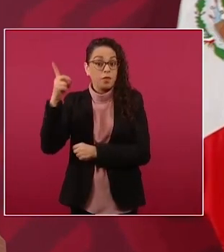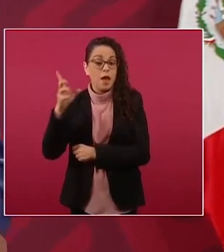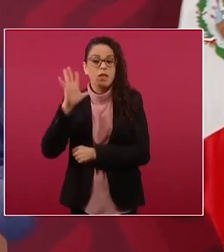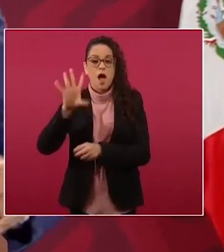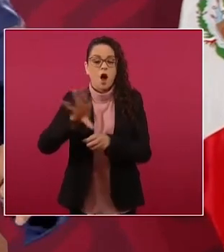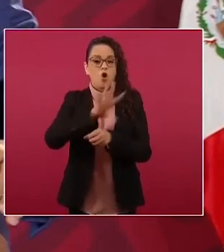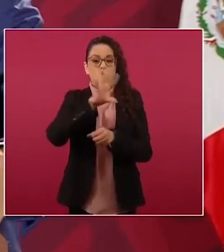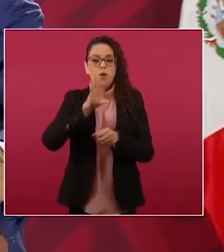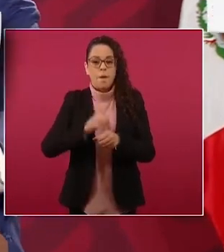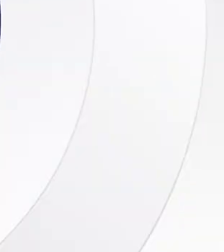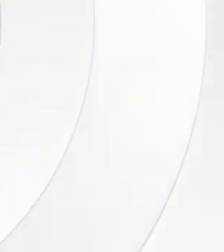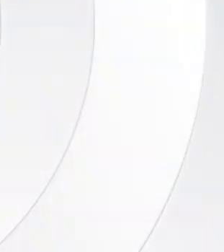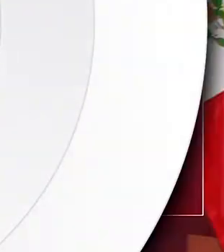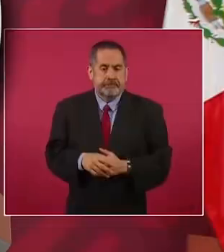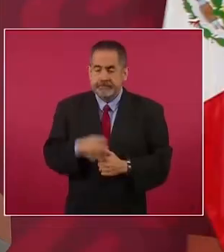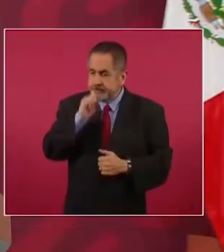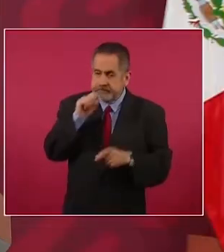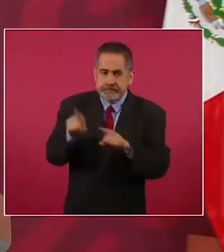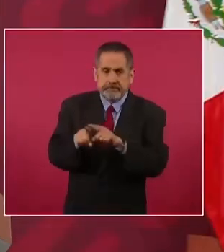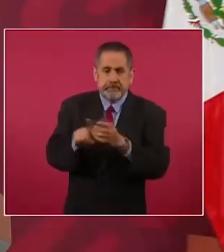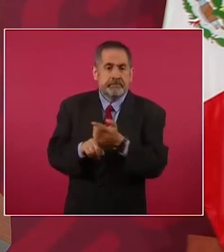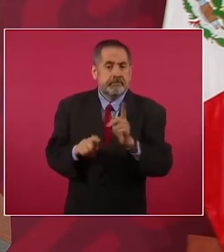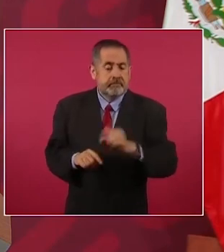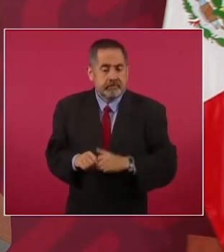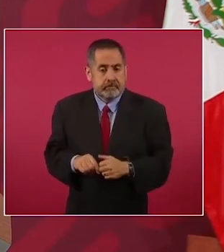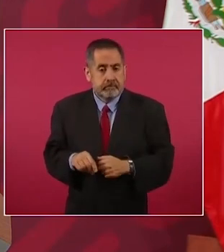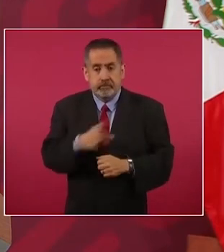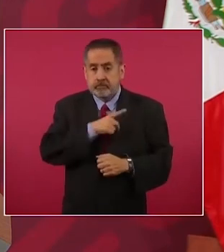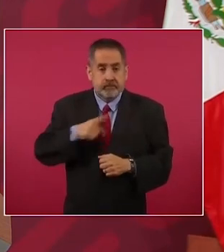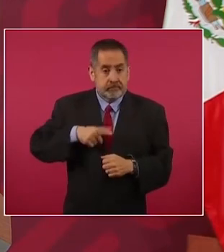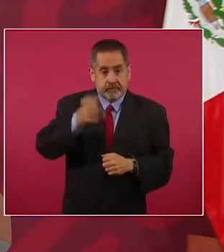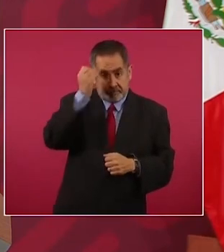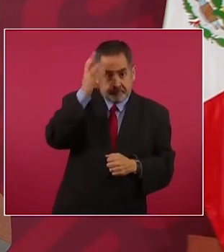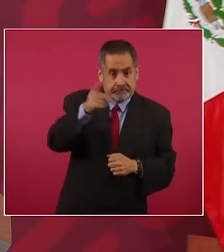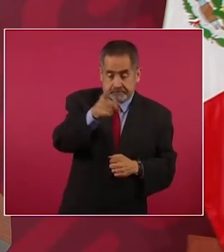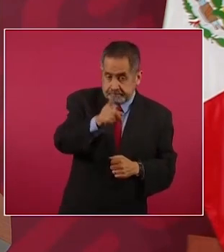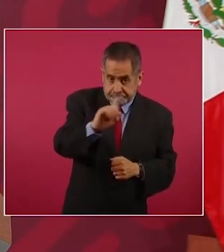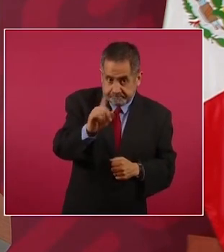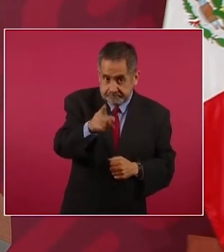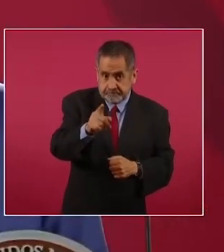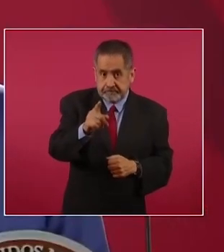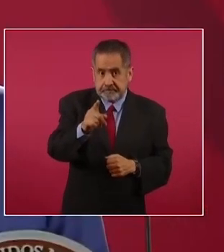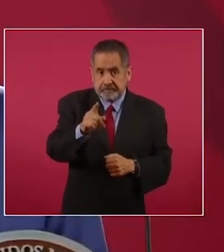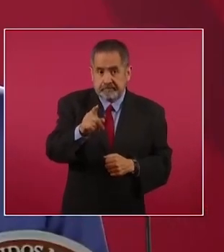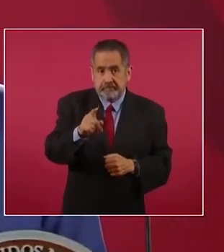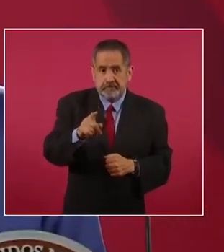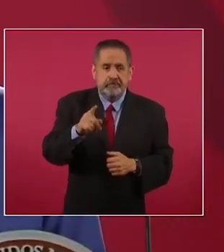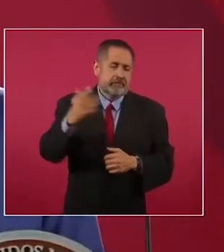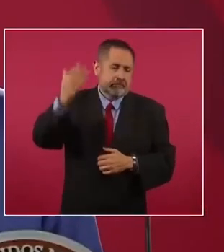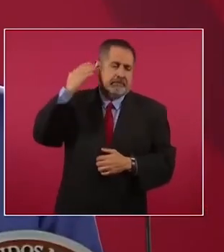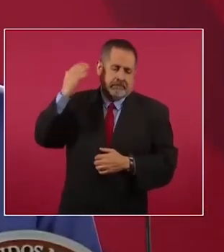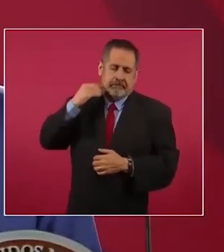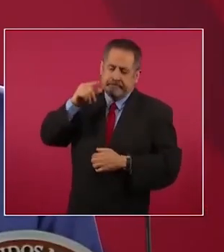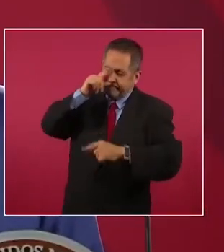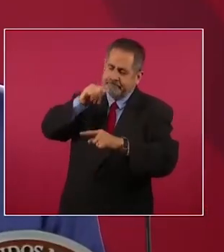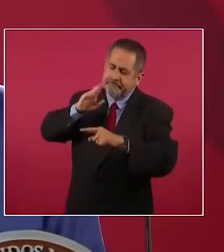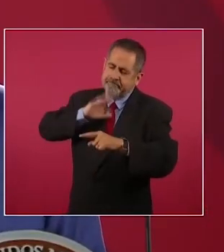los 1550 kilómetros. Y que no se nos olvide las manchas del